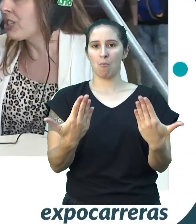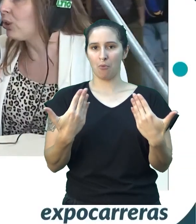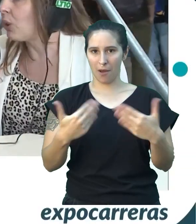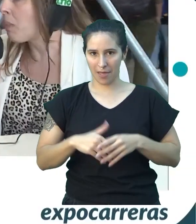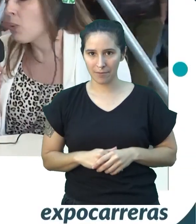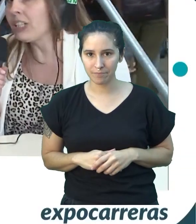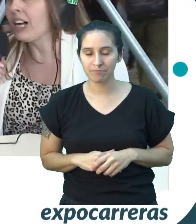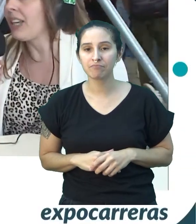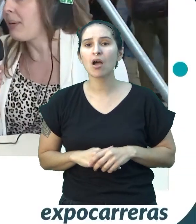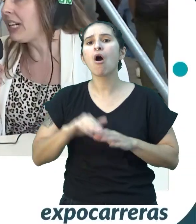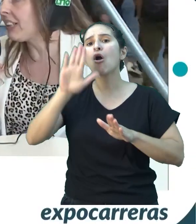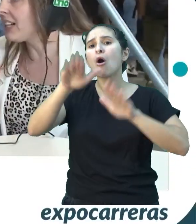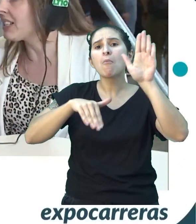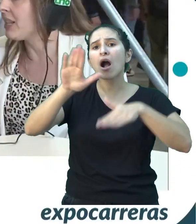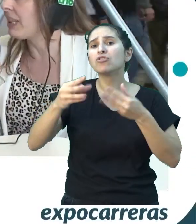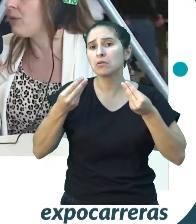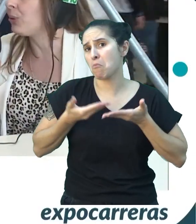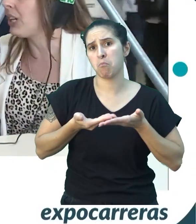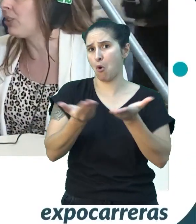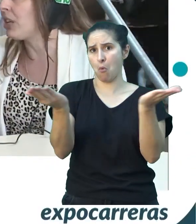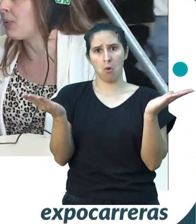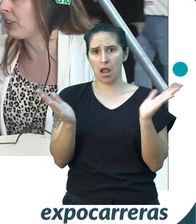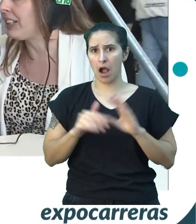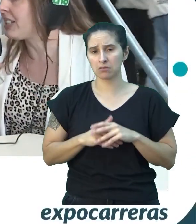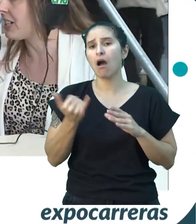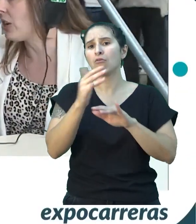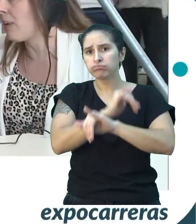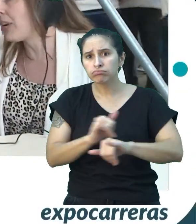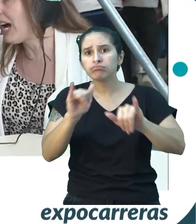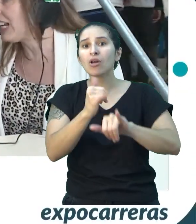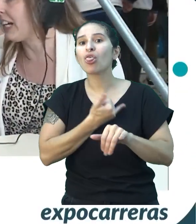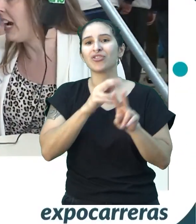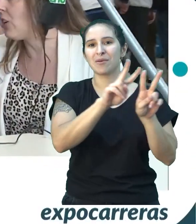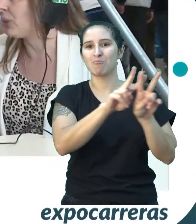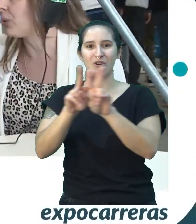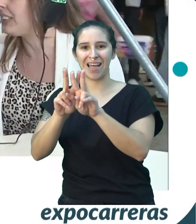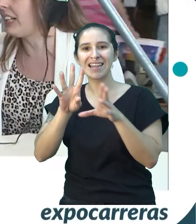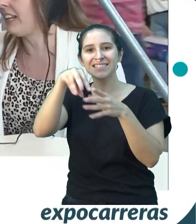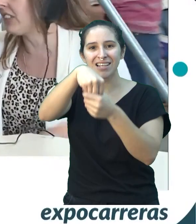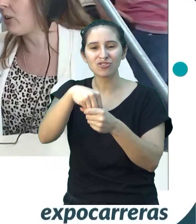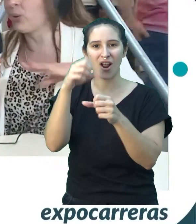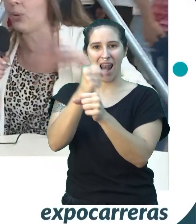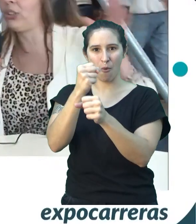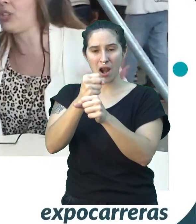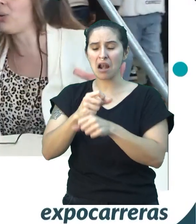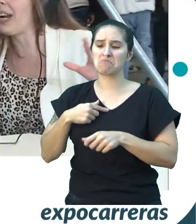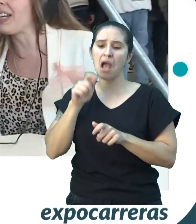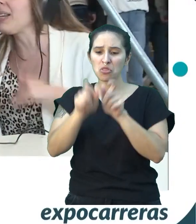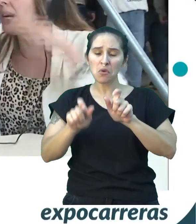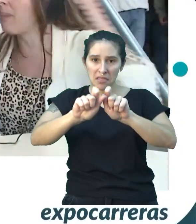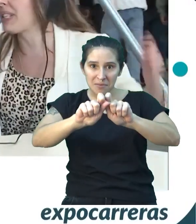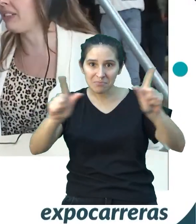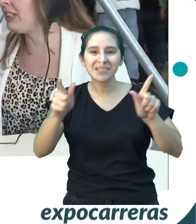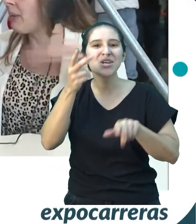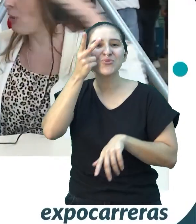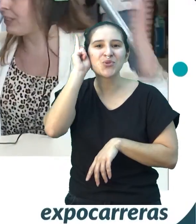convocatorias son todas públicas y abiertas, se van difundiendo en el portal de inserción laboral, que ahí los estudiantes entran con sus datos de Ciguaraní, ven